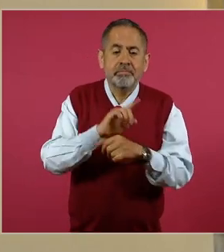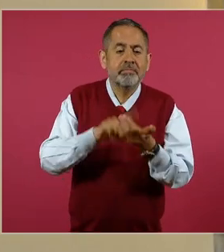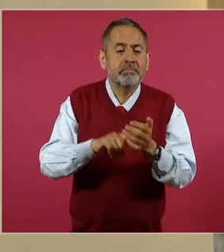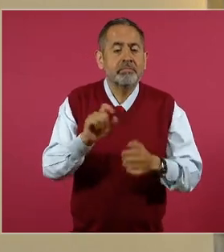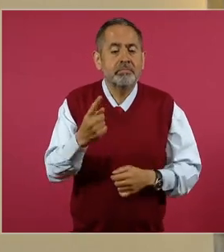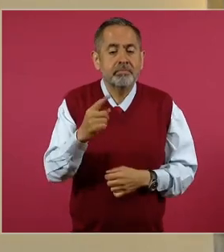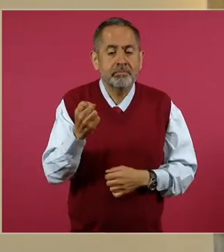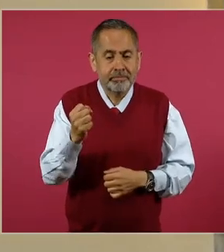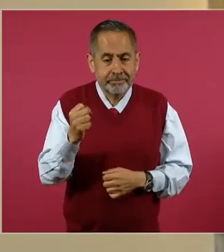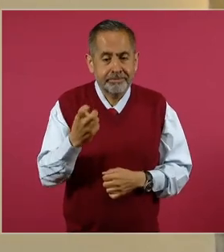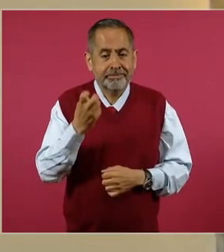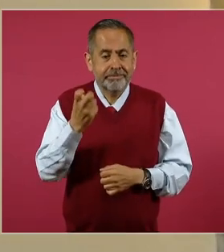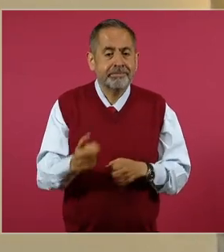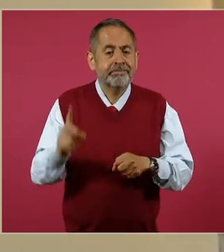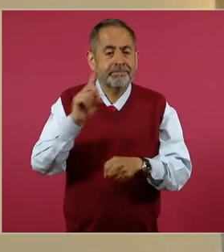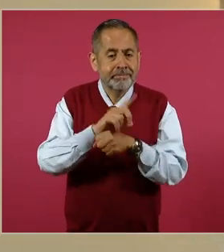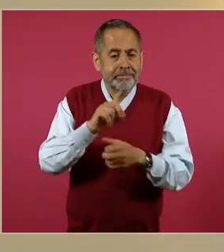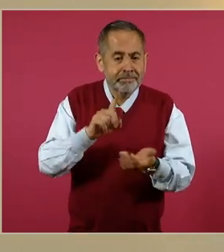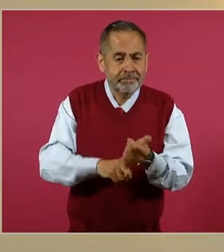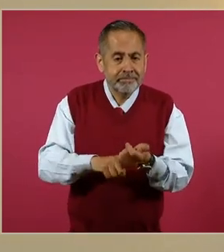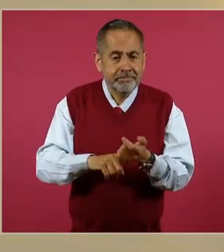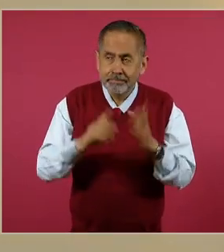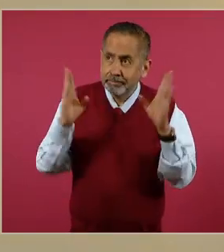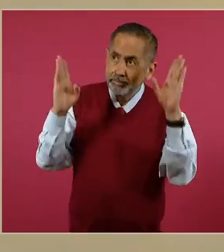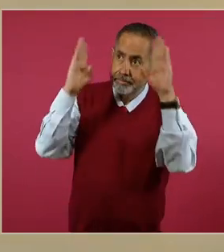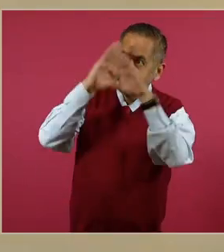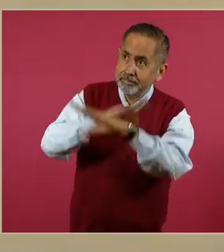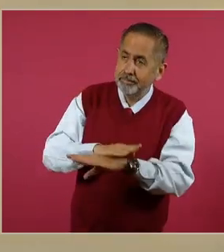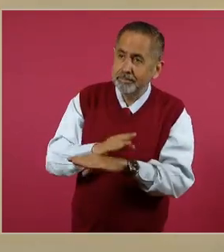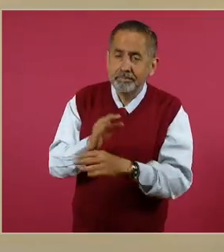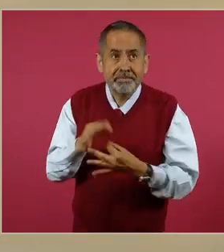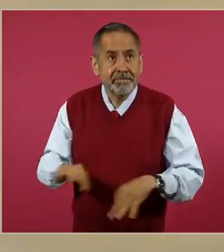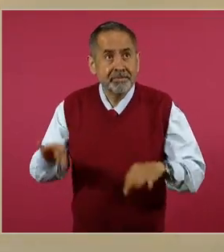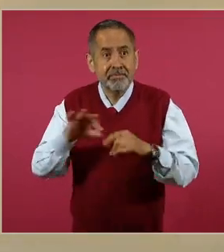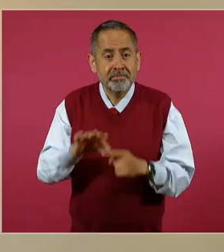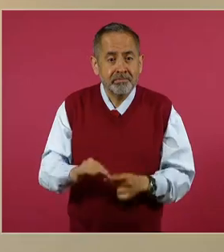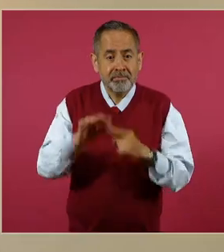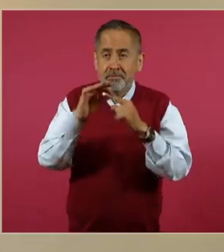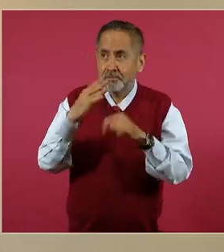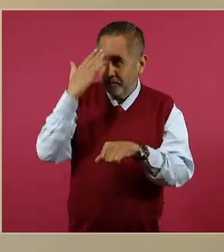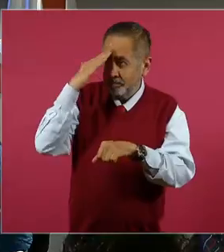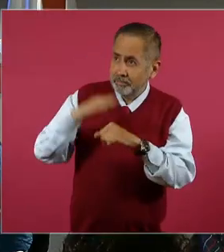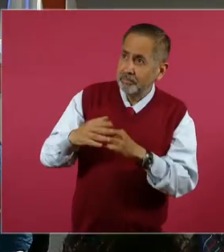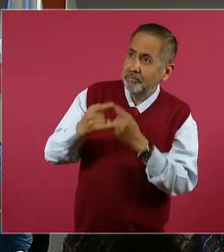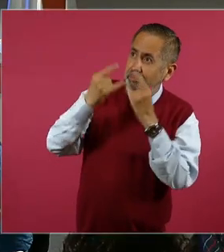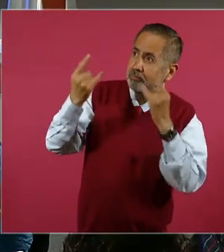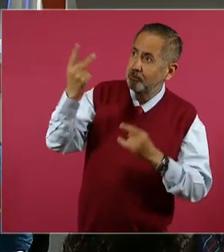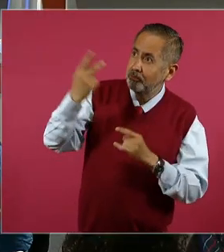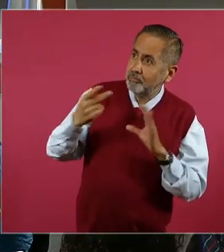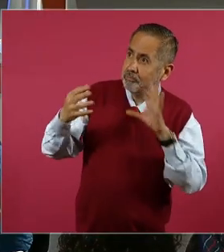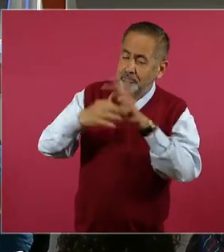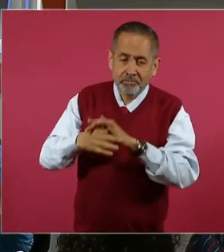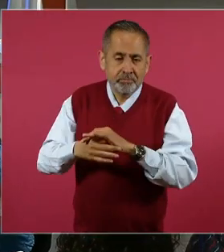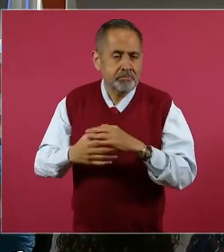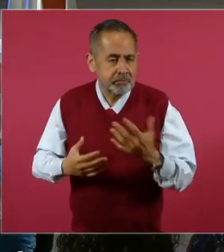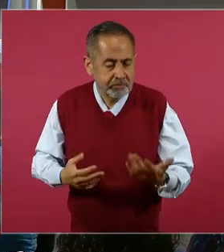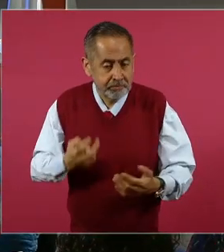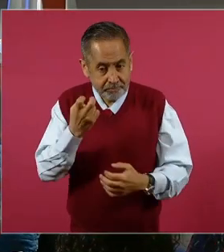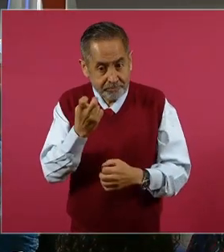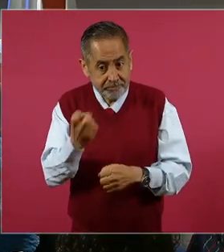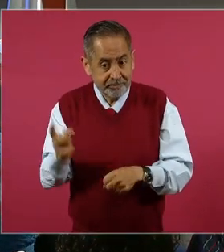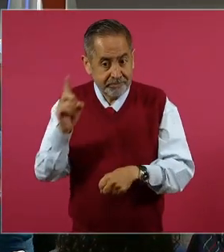septiembre como Día de la Reconciliación Histórica. Ese día el Estado